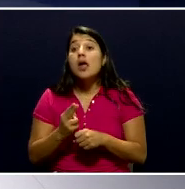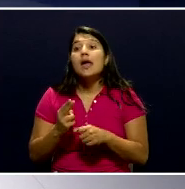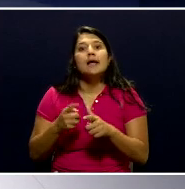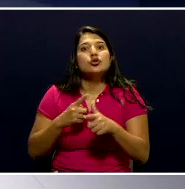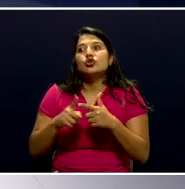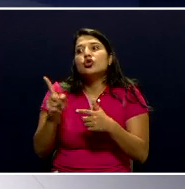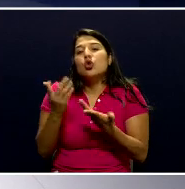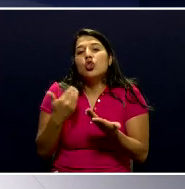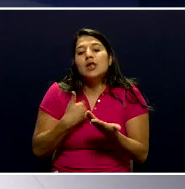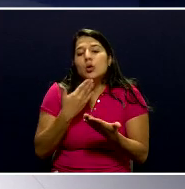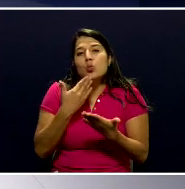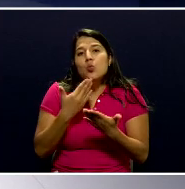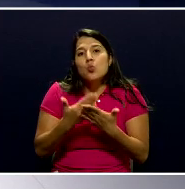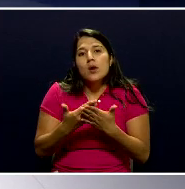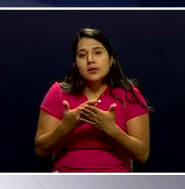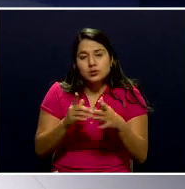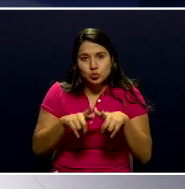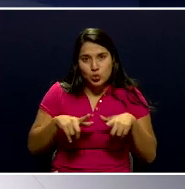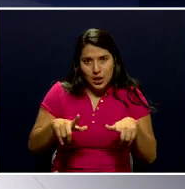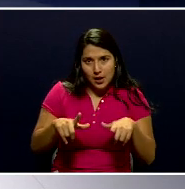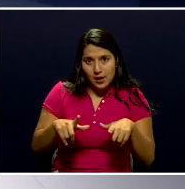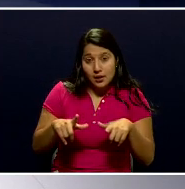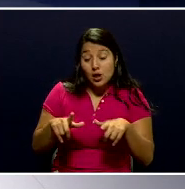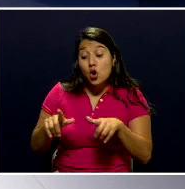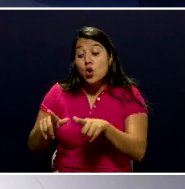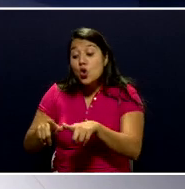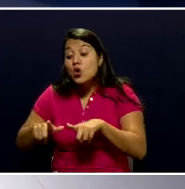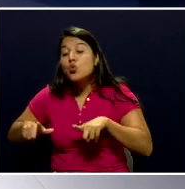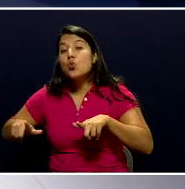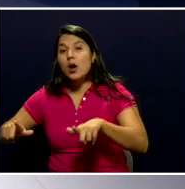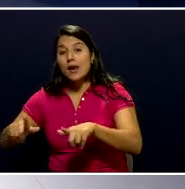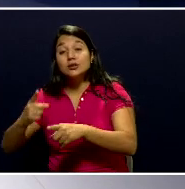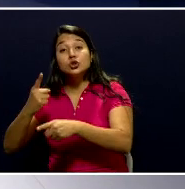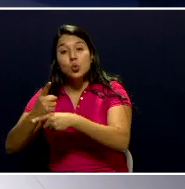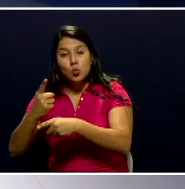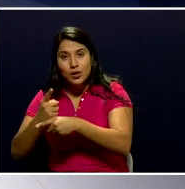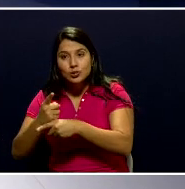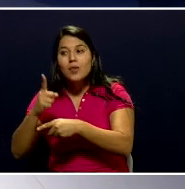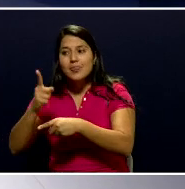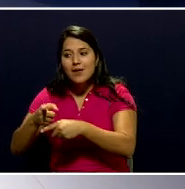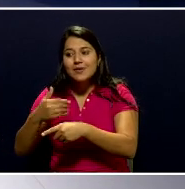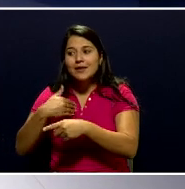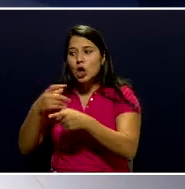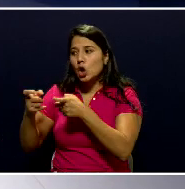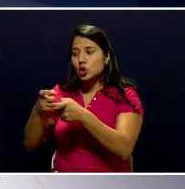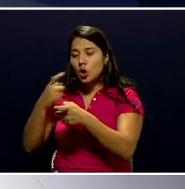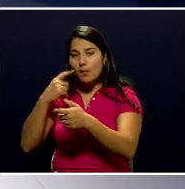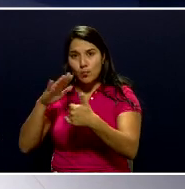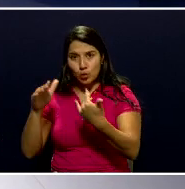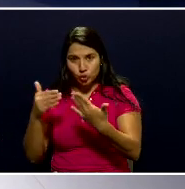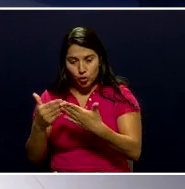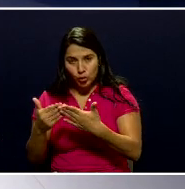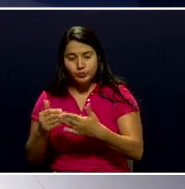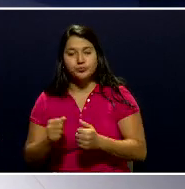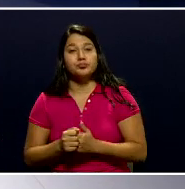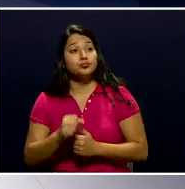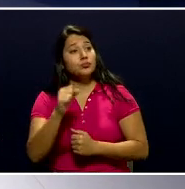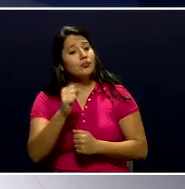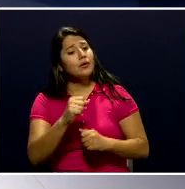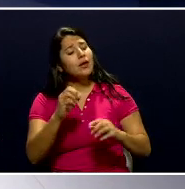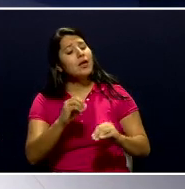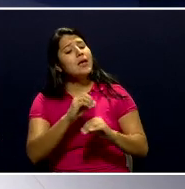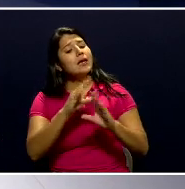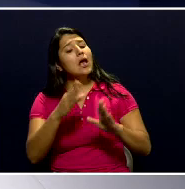están custodiados por nosotros mismos. Y, ¿por qué no?, también por los otros. Claro. Cuando